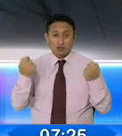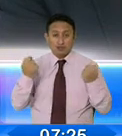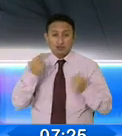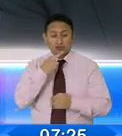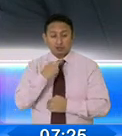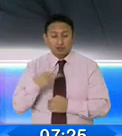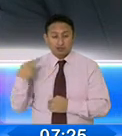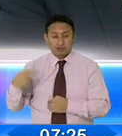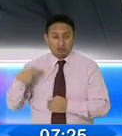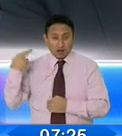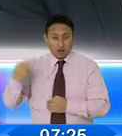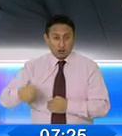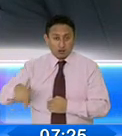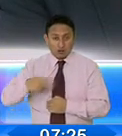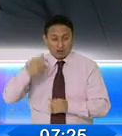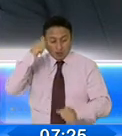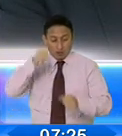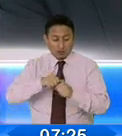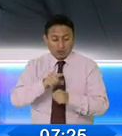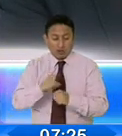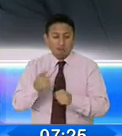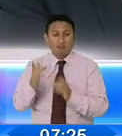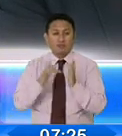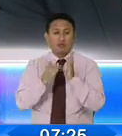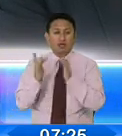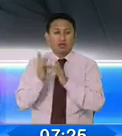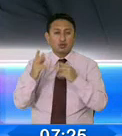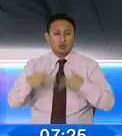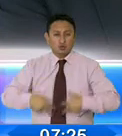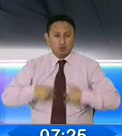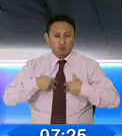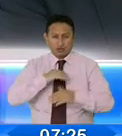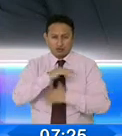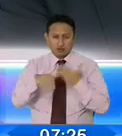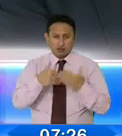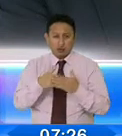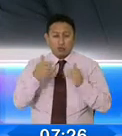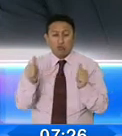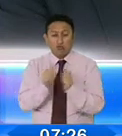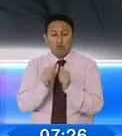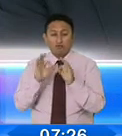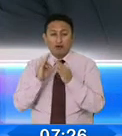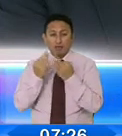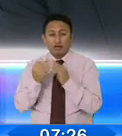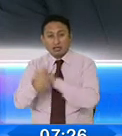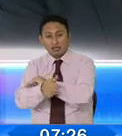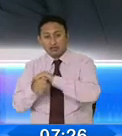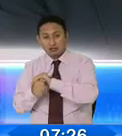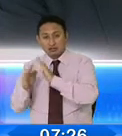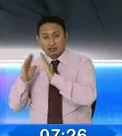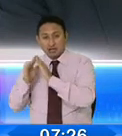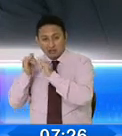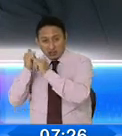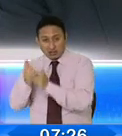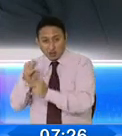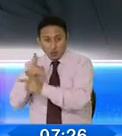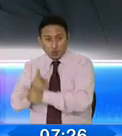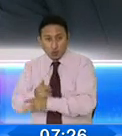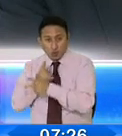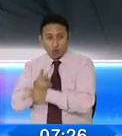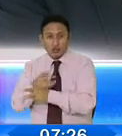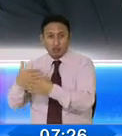de conmemoración de la vida y pasión de nuestro Señor Jesucristo en familia, en casa, cuidándonos,